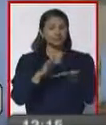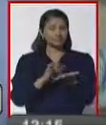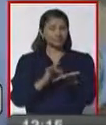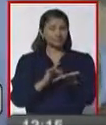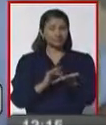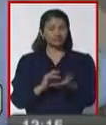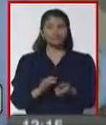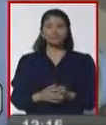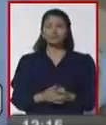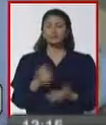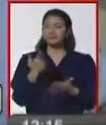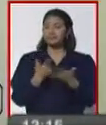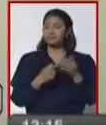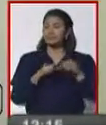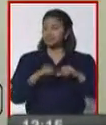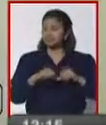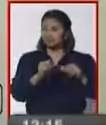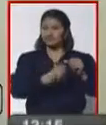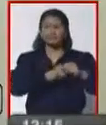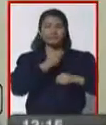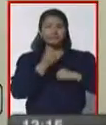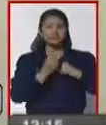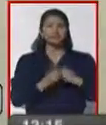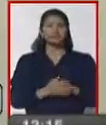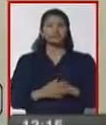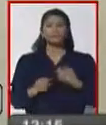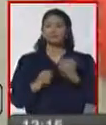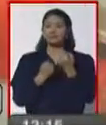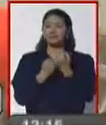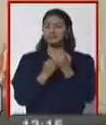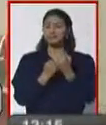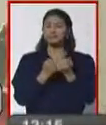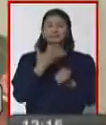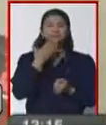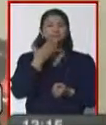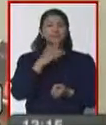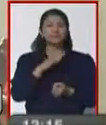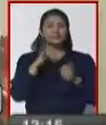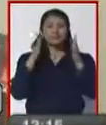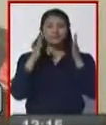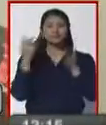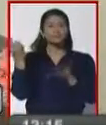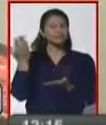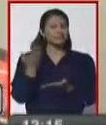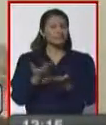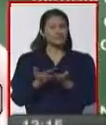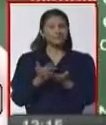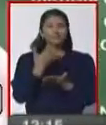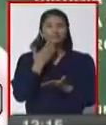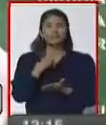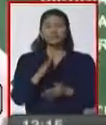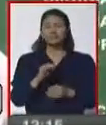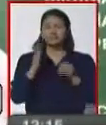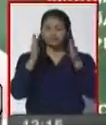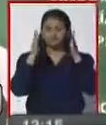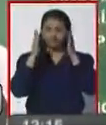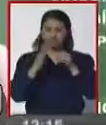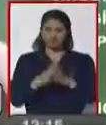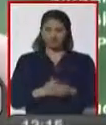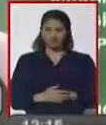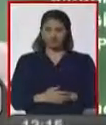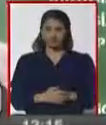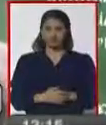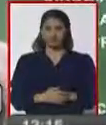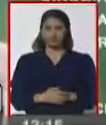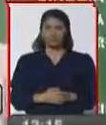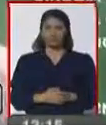que tenemos que sufrir, ¿no? No apoyo la medida, la atención es pésima, vengan o no vengan los médicos, es pésima la atención. Me parece mal, digamos, ¿no?,